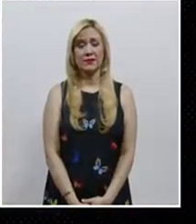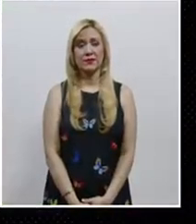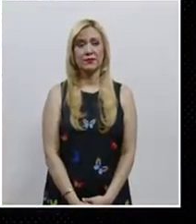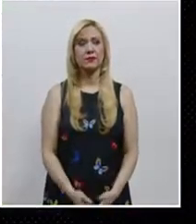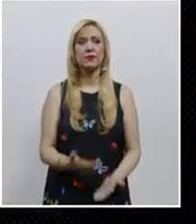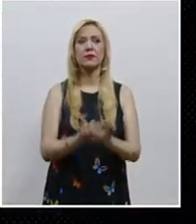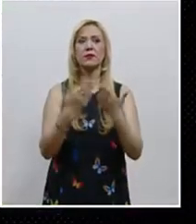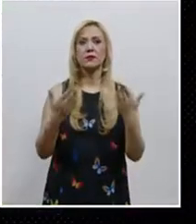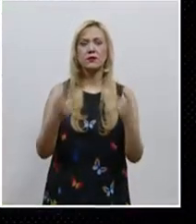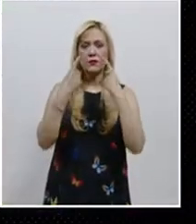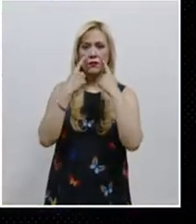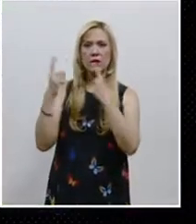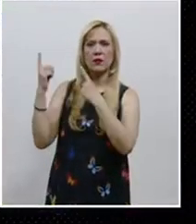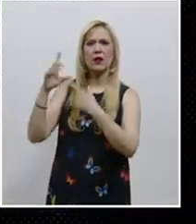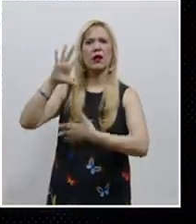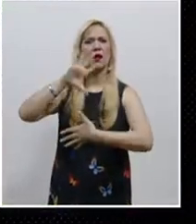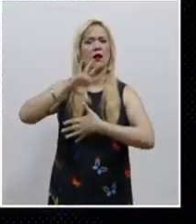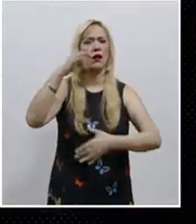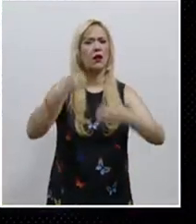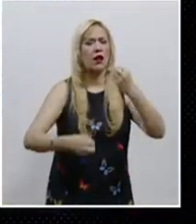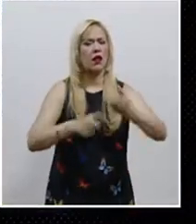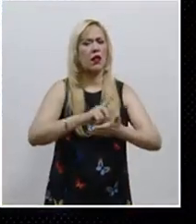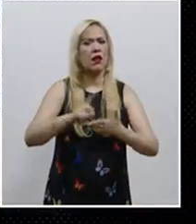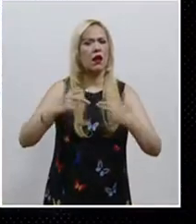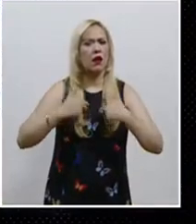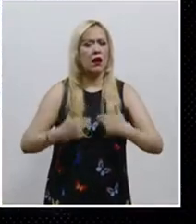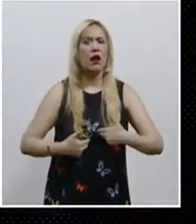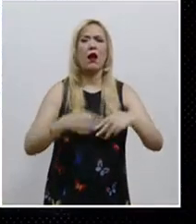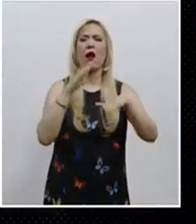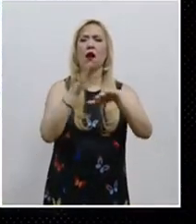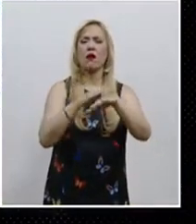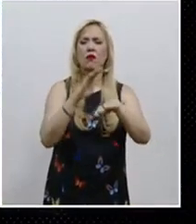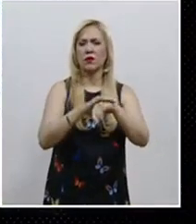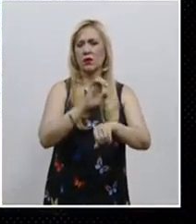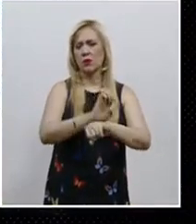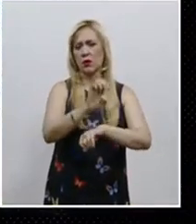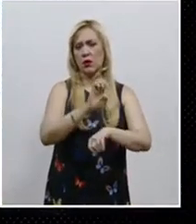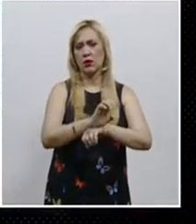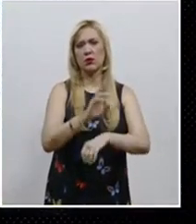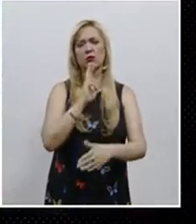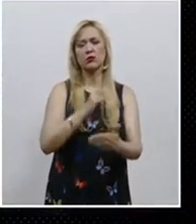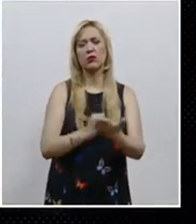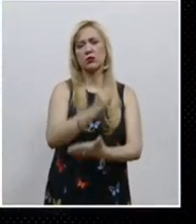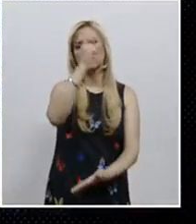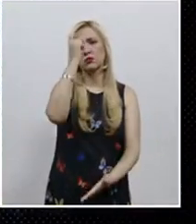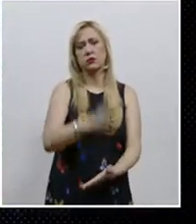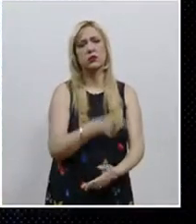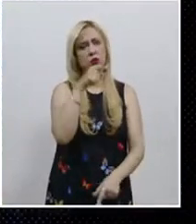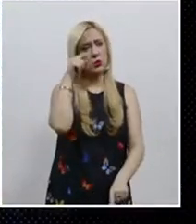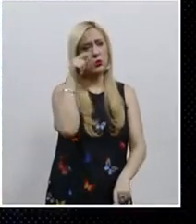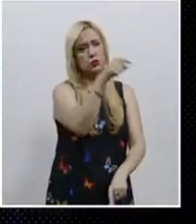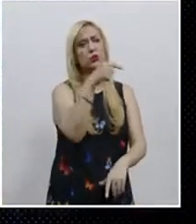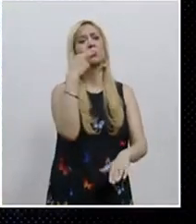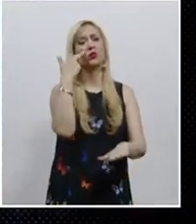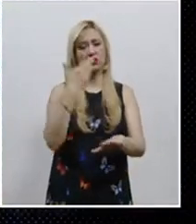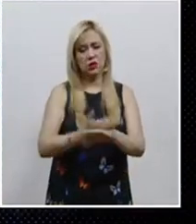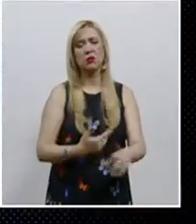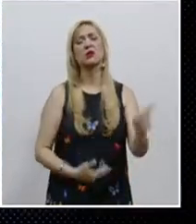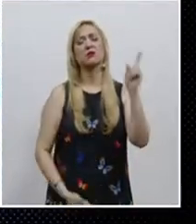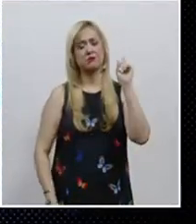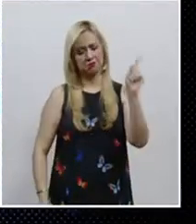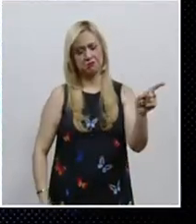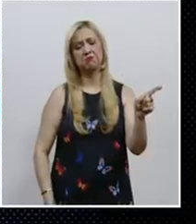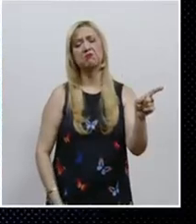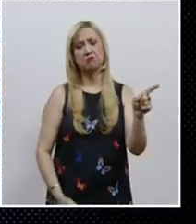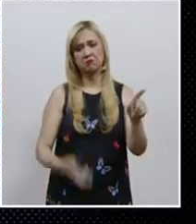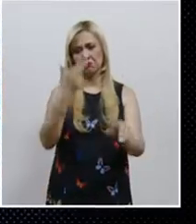En más noticias, la Corte Interamericana de Derechos Humanos notificó a Ecuador la sentencia en la que determinó su responsabilidad internacional por